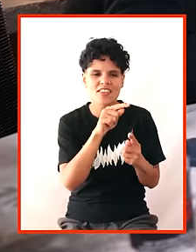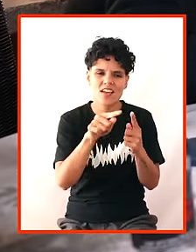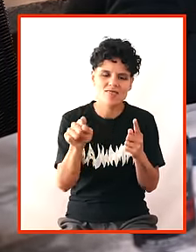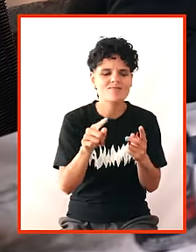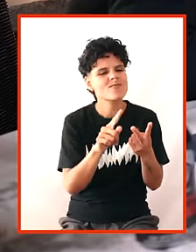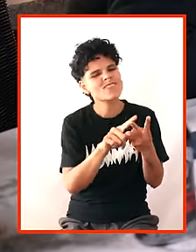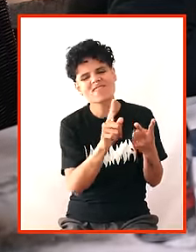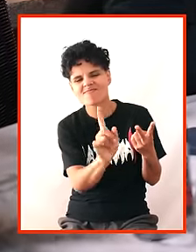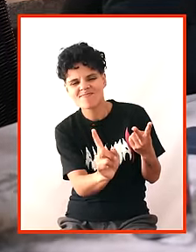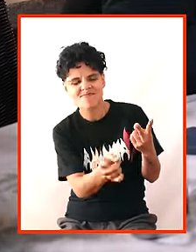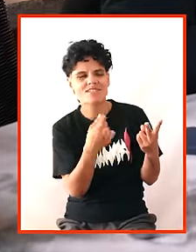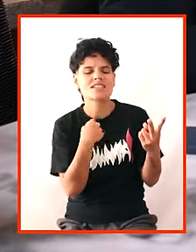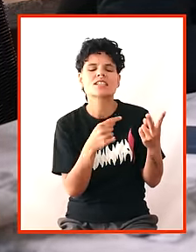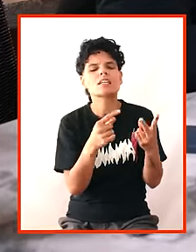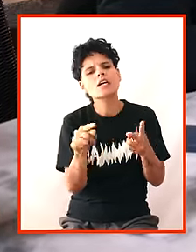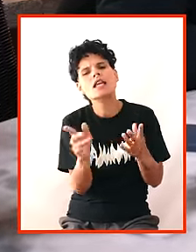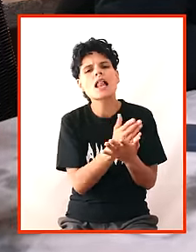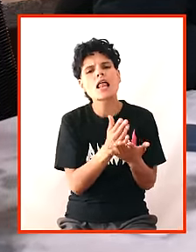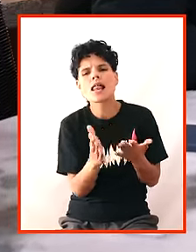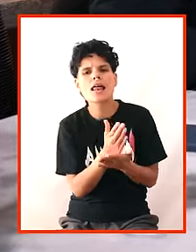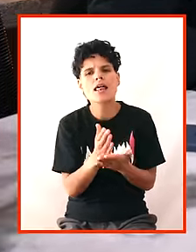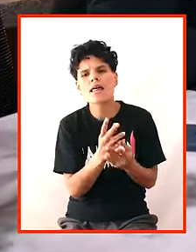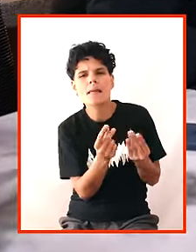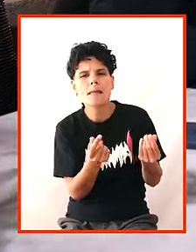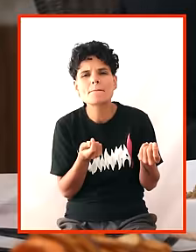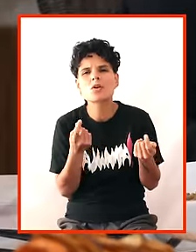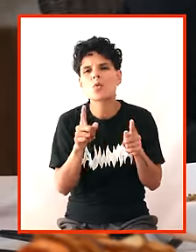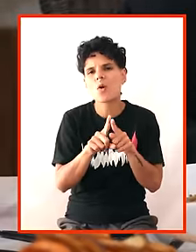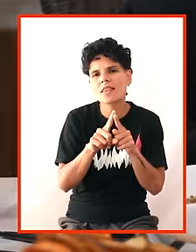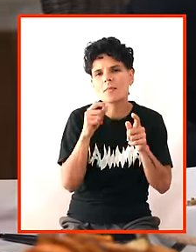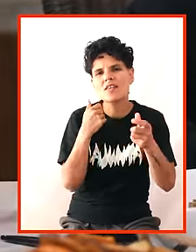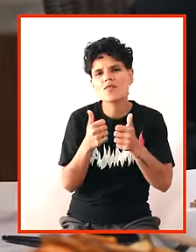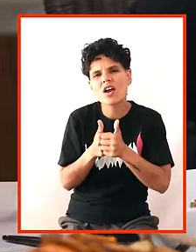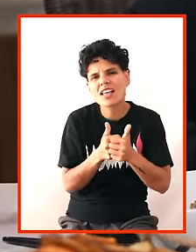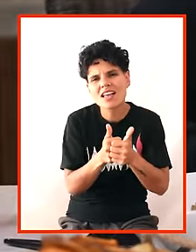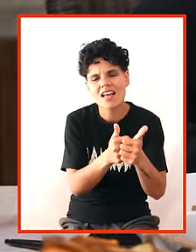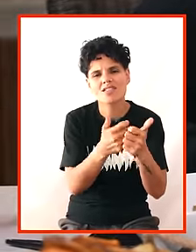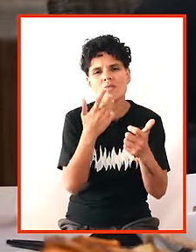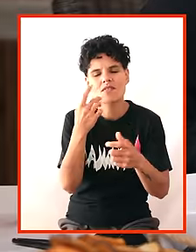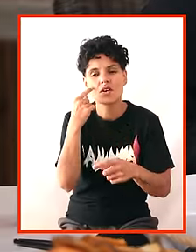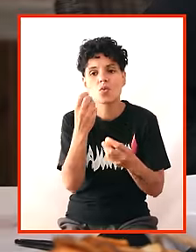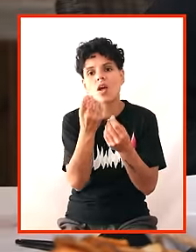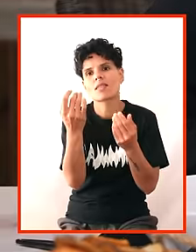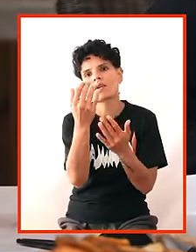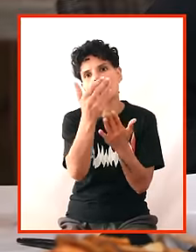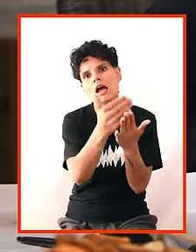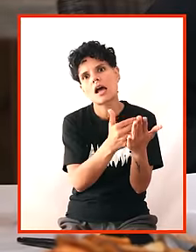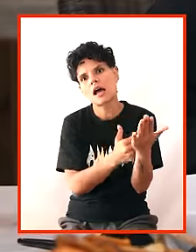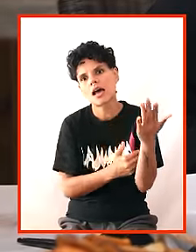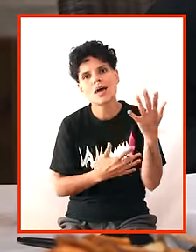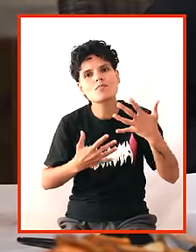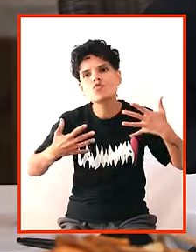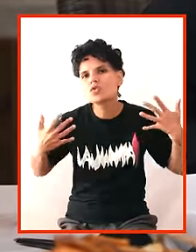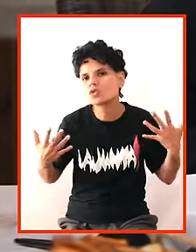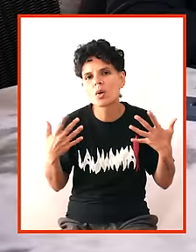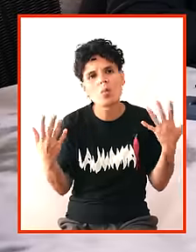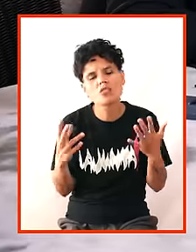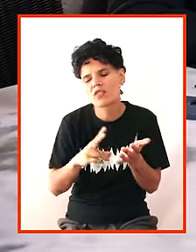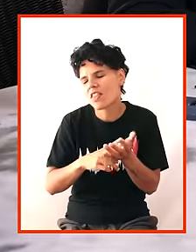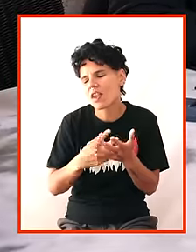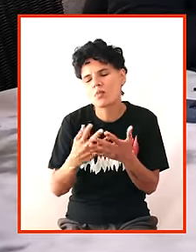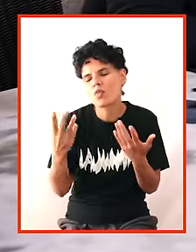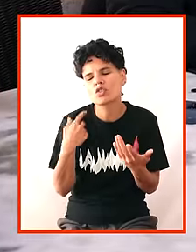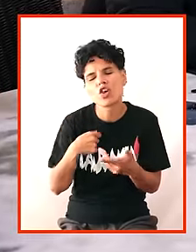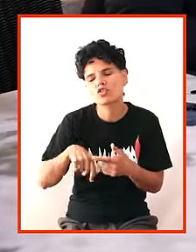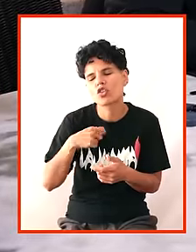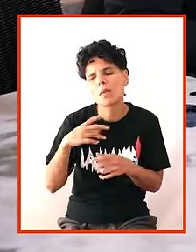no me llama tanto la atención, esta sí. Y él nos fue ayudando, fue como una especie de guía para ir colando la cantidad de canciones, porque habíamos sacado demasiadas, eran muchas las que